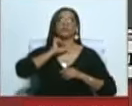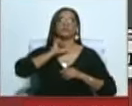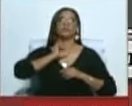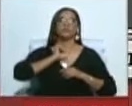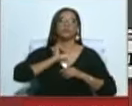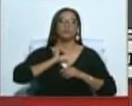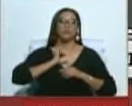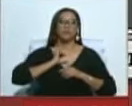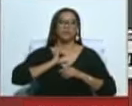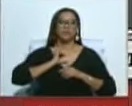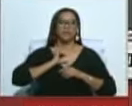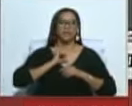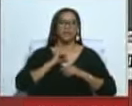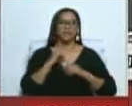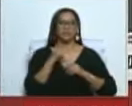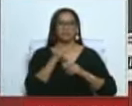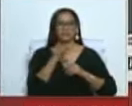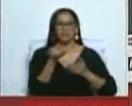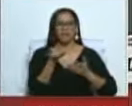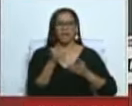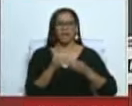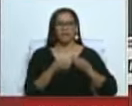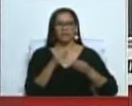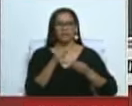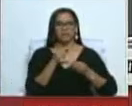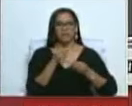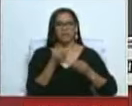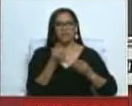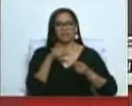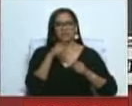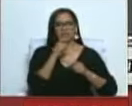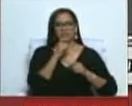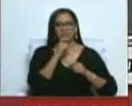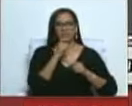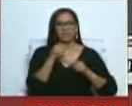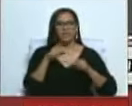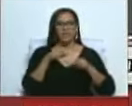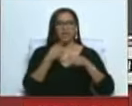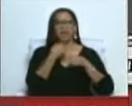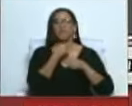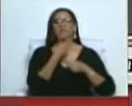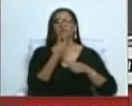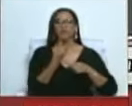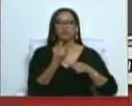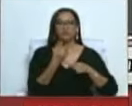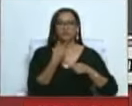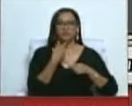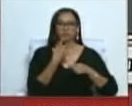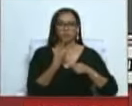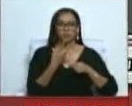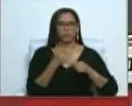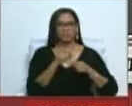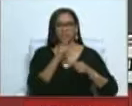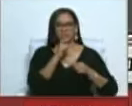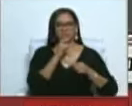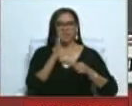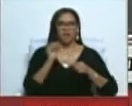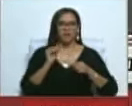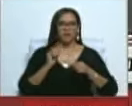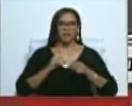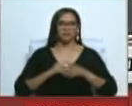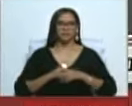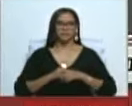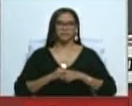entubaron, afecta las cuerdas vocales. Va a entrar las cuerdas. Se irritan y no podía hablar.